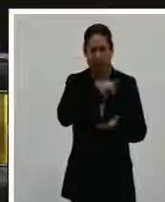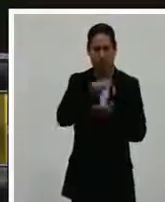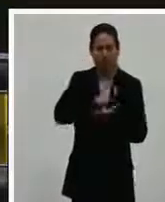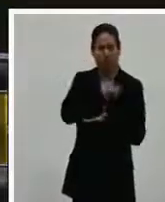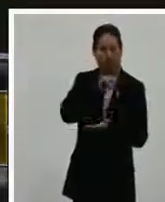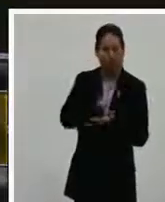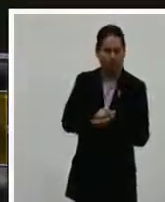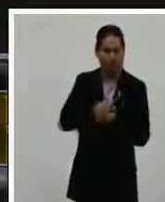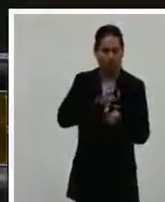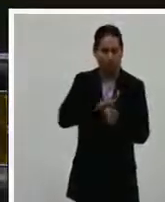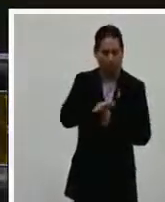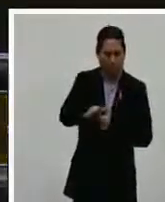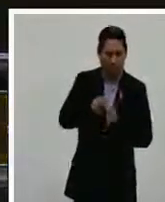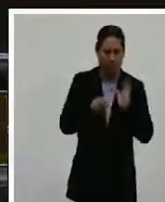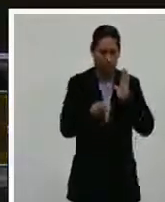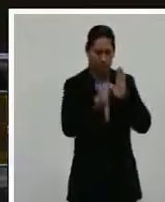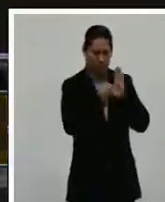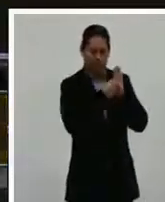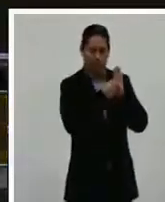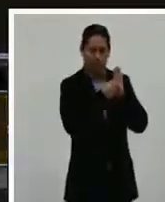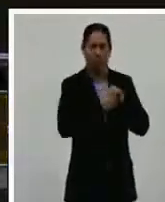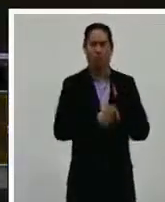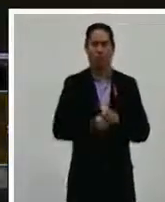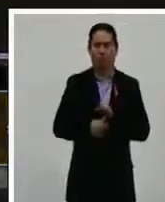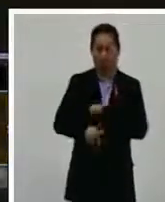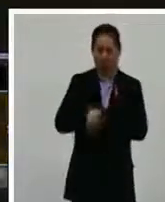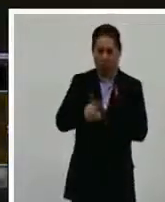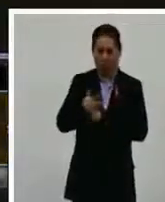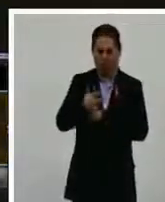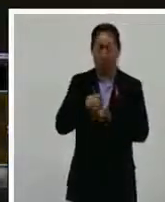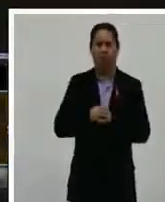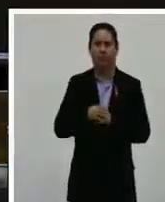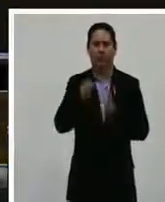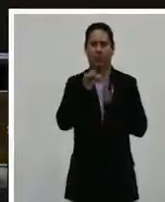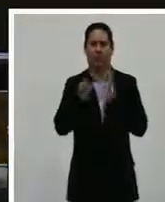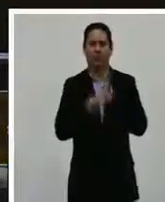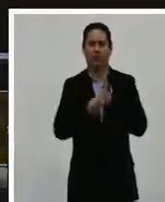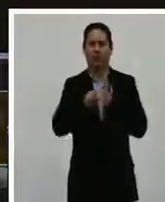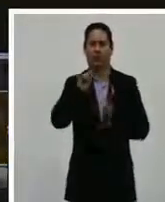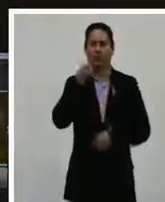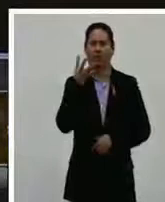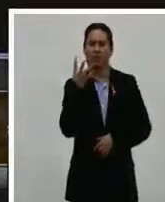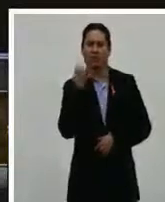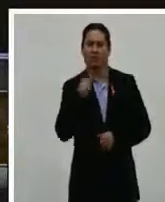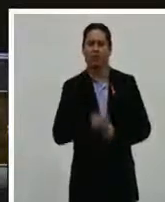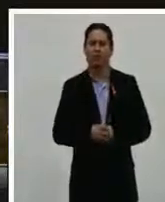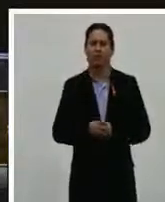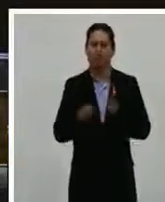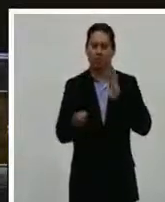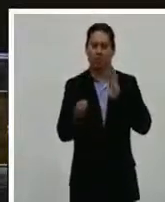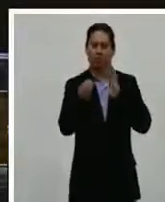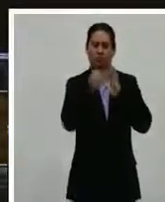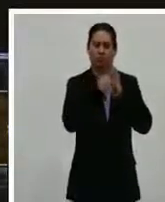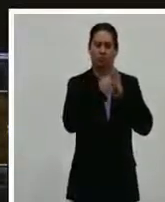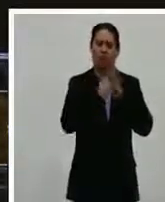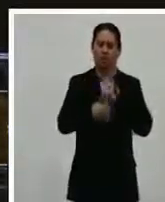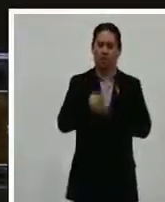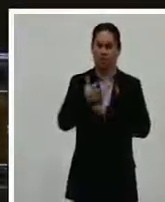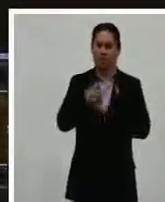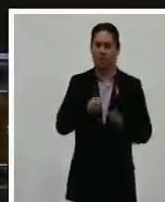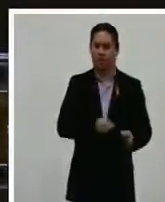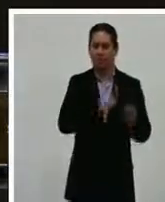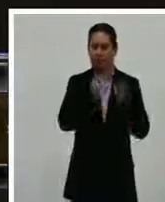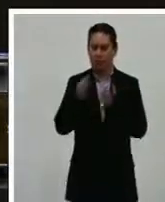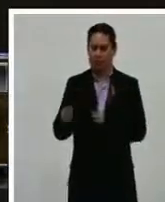decreto mediante el cual se adiciona la fracción 13 24 se adiciona la fracción 3 y se